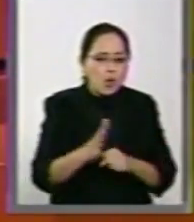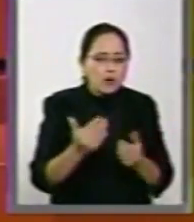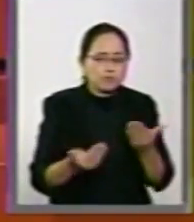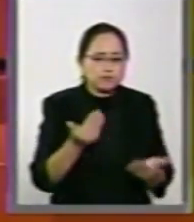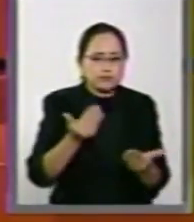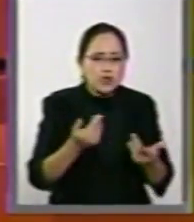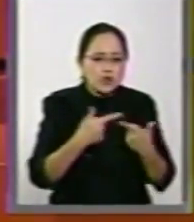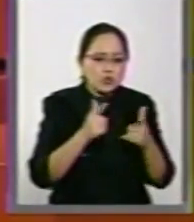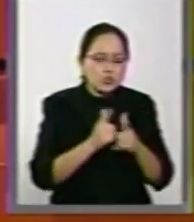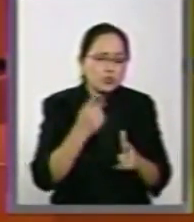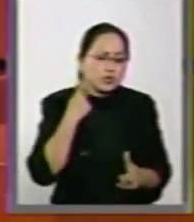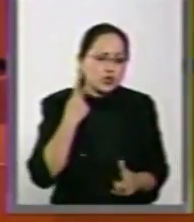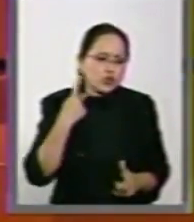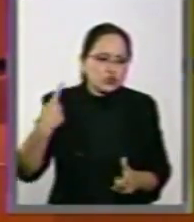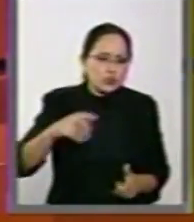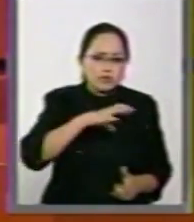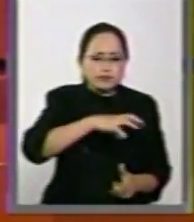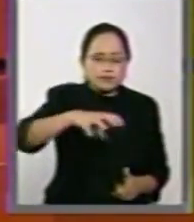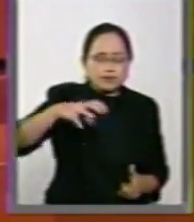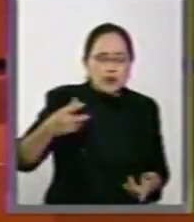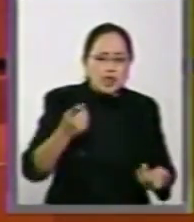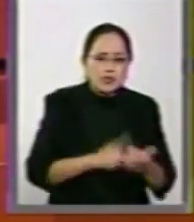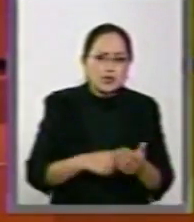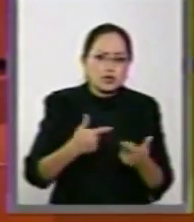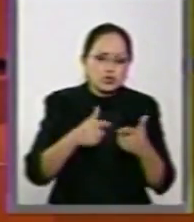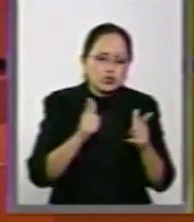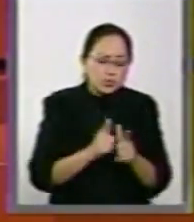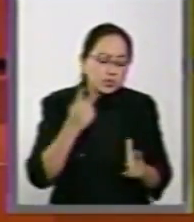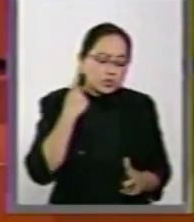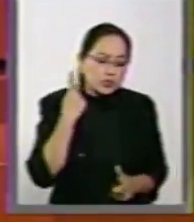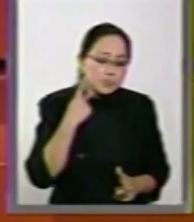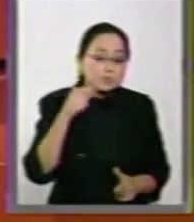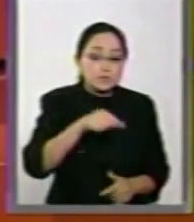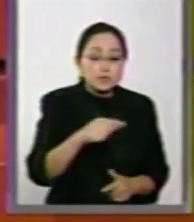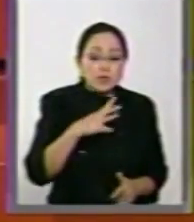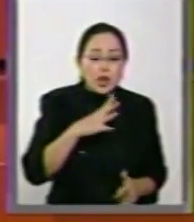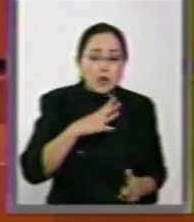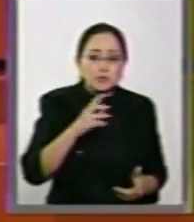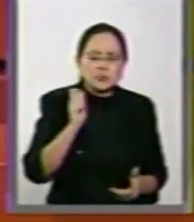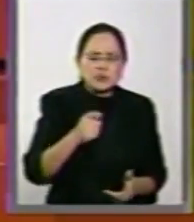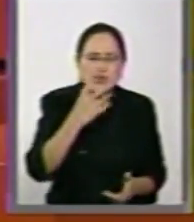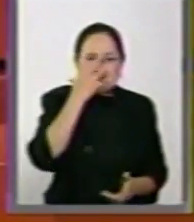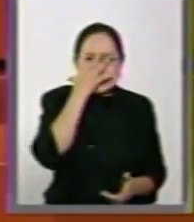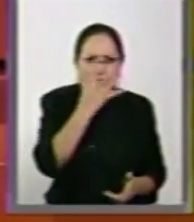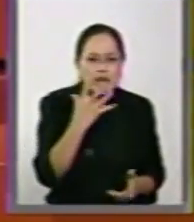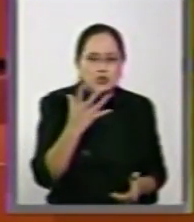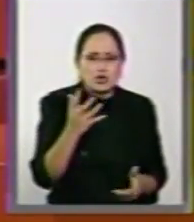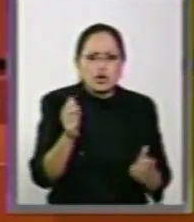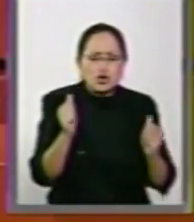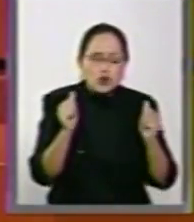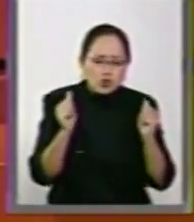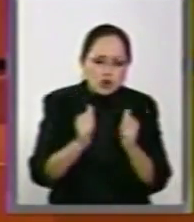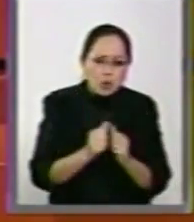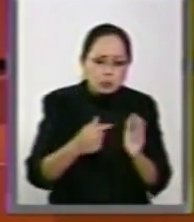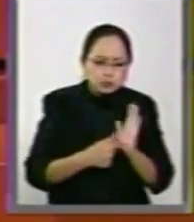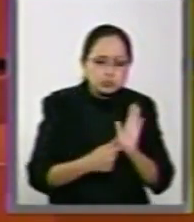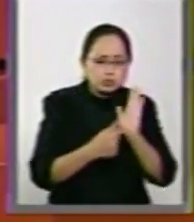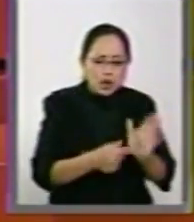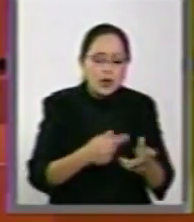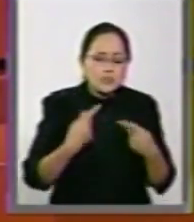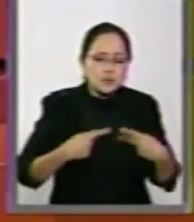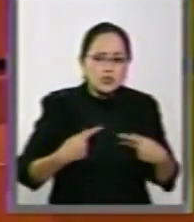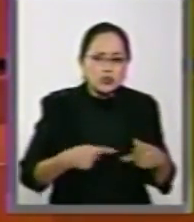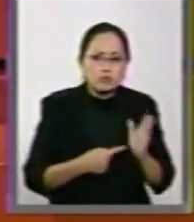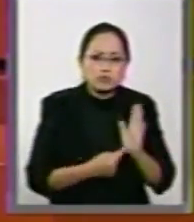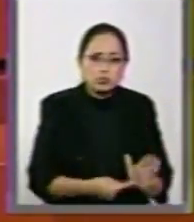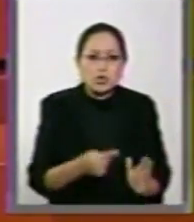los partidos en las fracciones parlamentarias, sino que hagamos un ejercicio serio y demostremos a la ciudadanía que